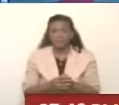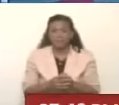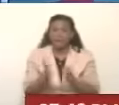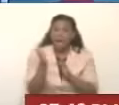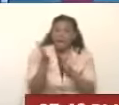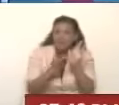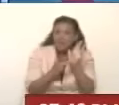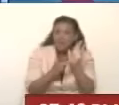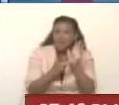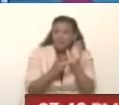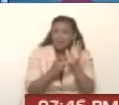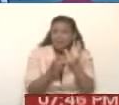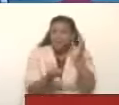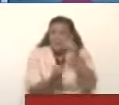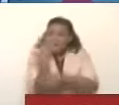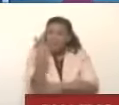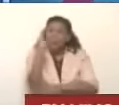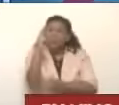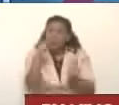Abril y mayo